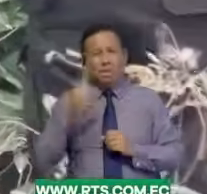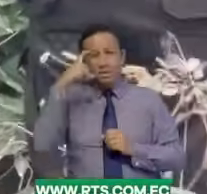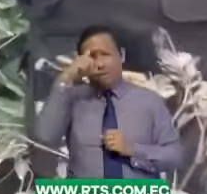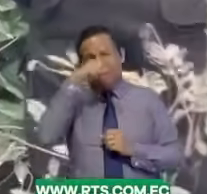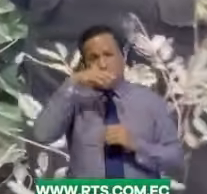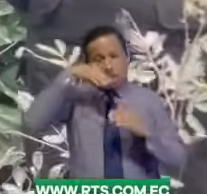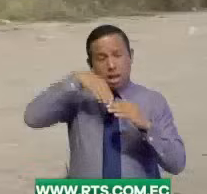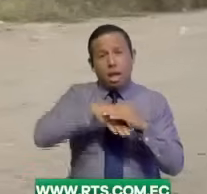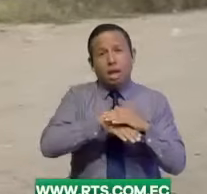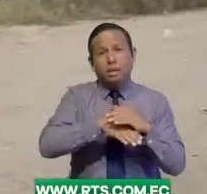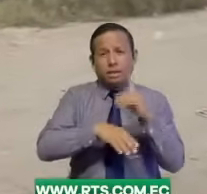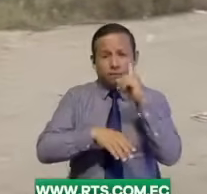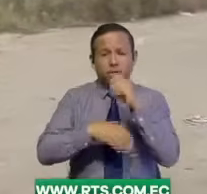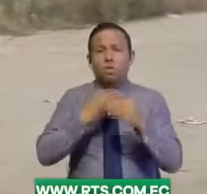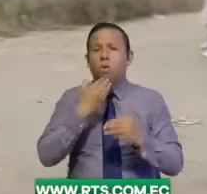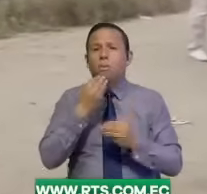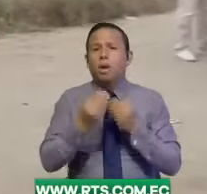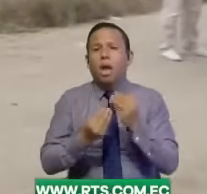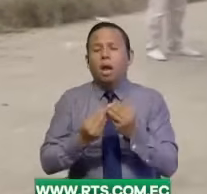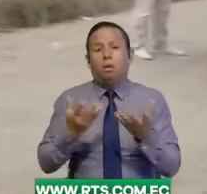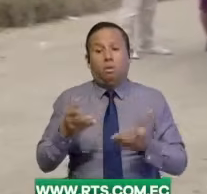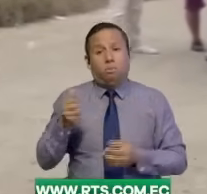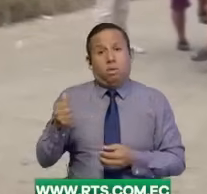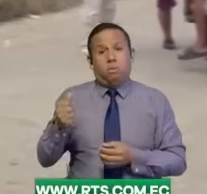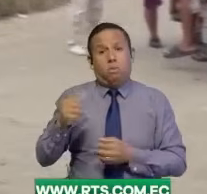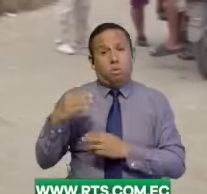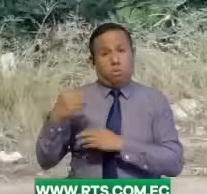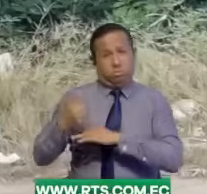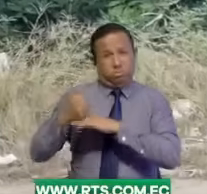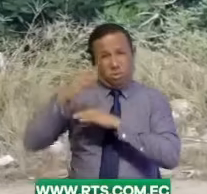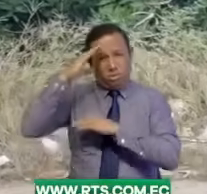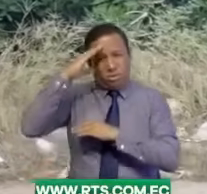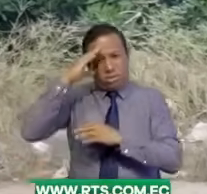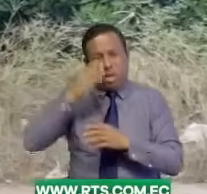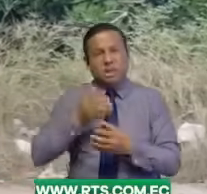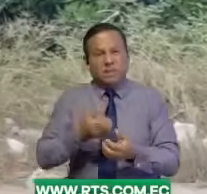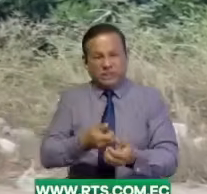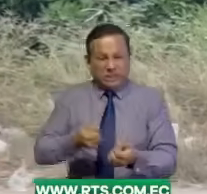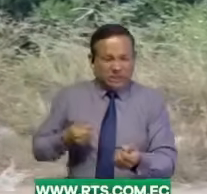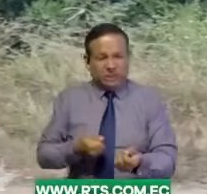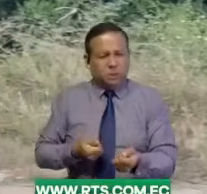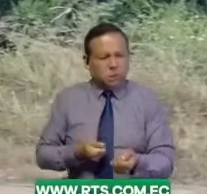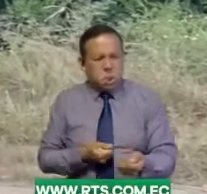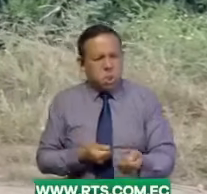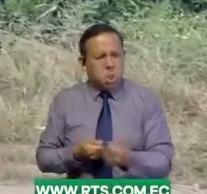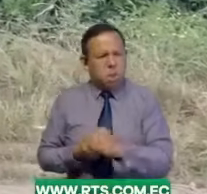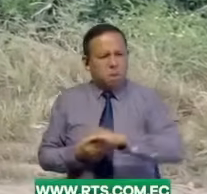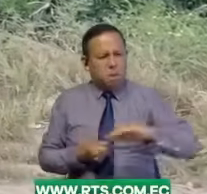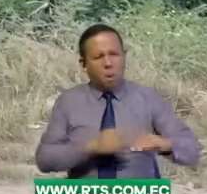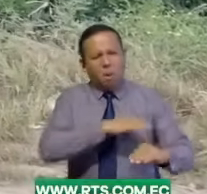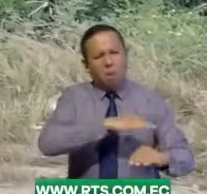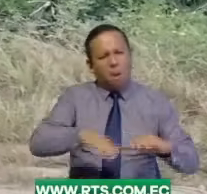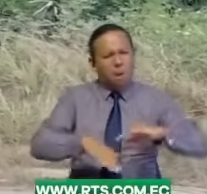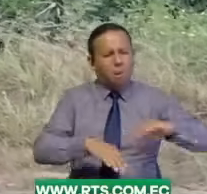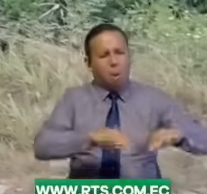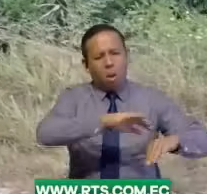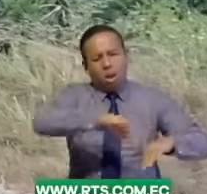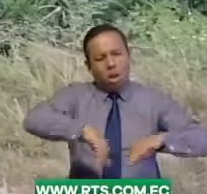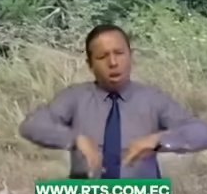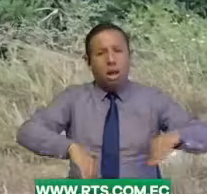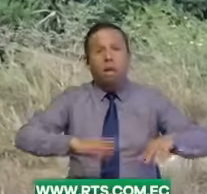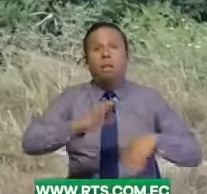personal de la policía tuvo que utilizar una motosierra para cortar e ingresar a recuperar el cuerpo. Horas después, familiares